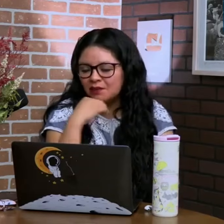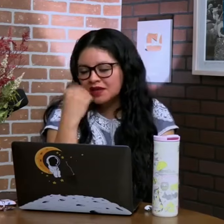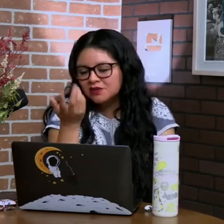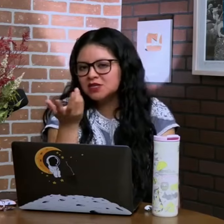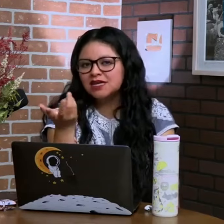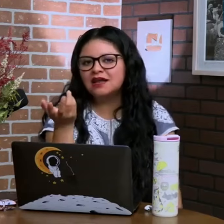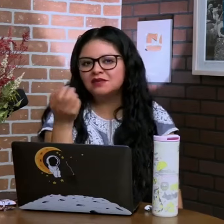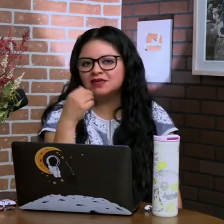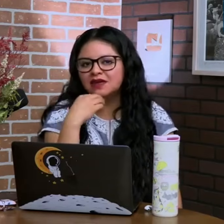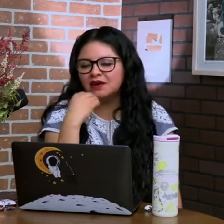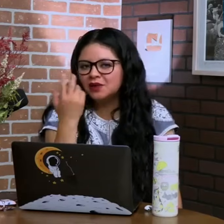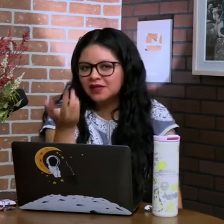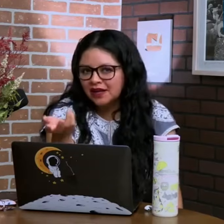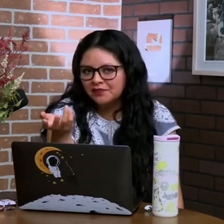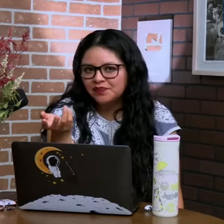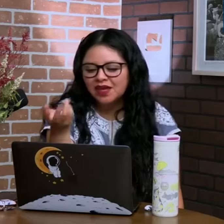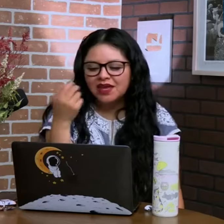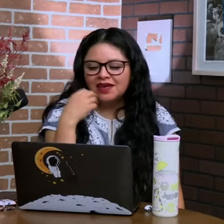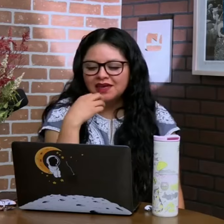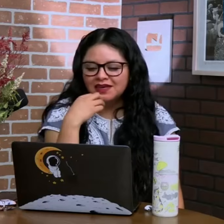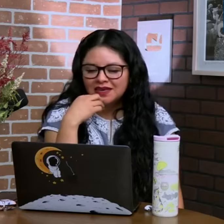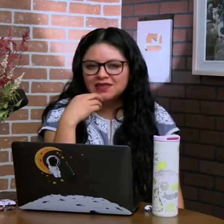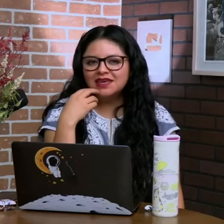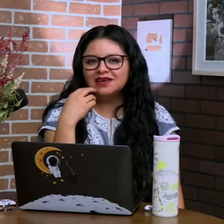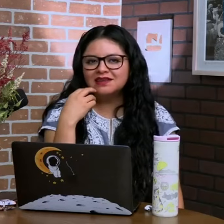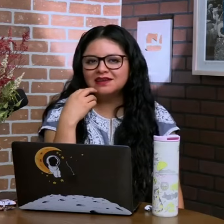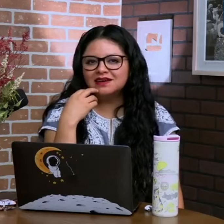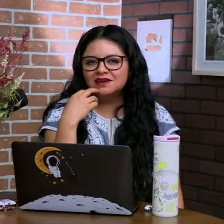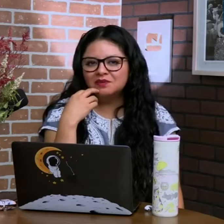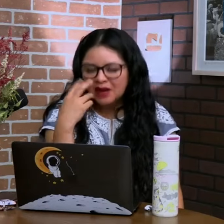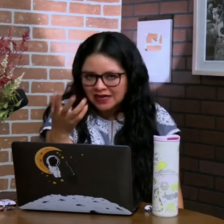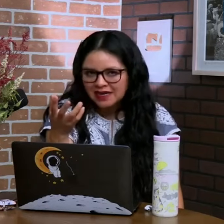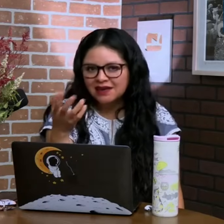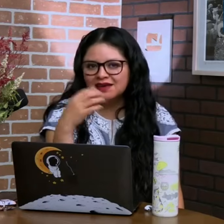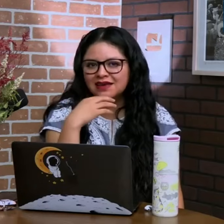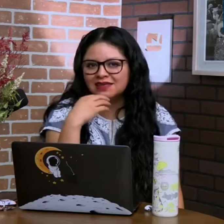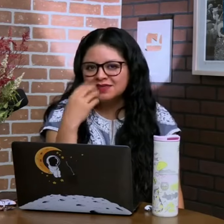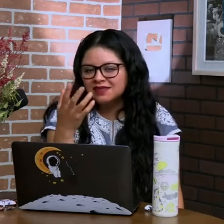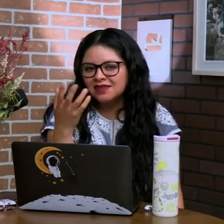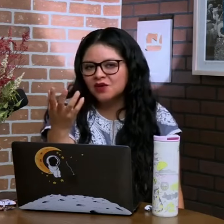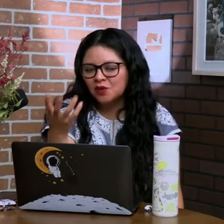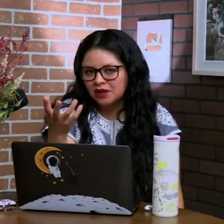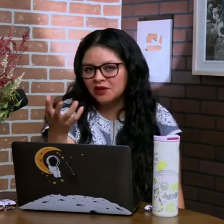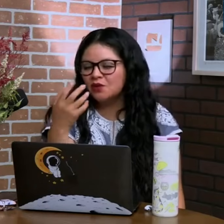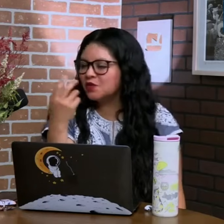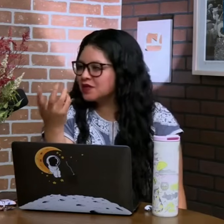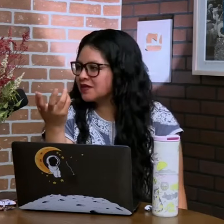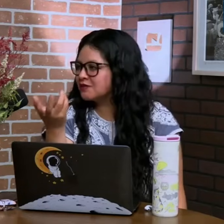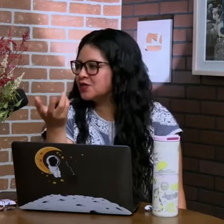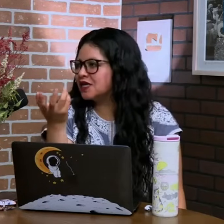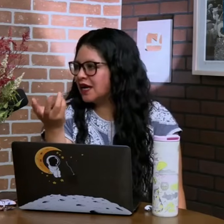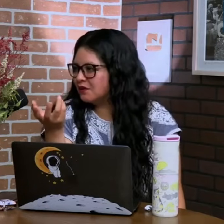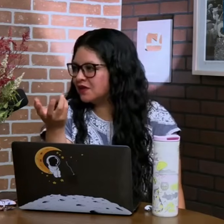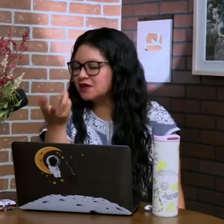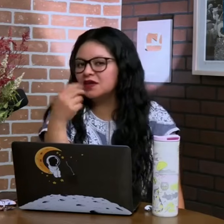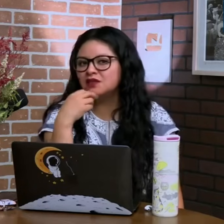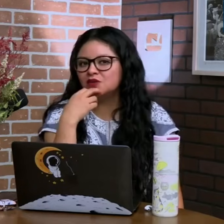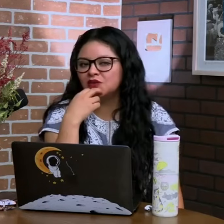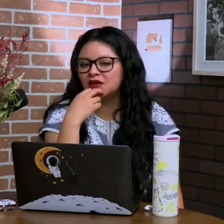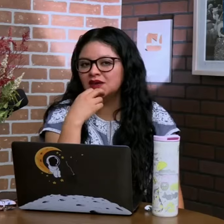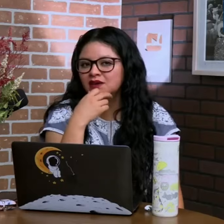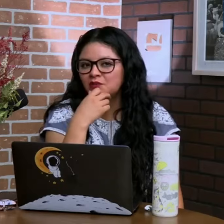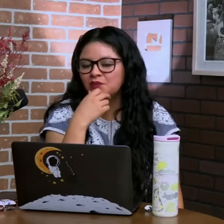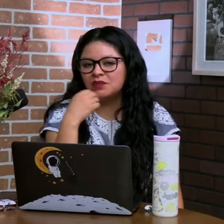es llamar a Xochitl Gálvez argüendera. Y es que vaya que sí se dejó ver como esa Xochitl Gálvez